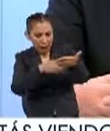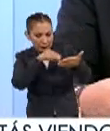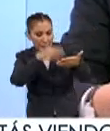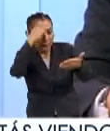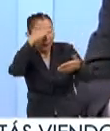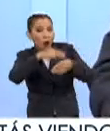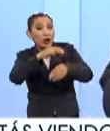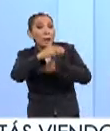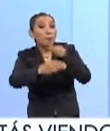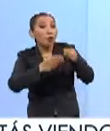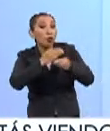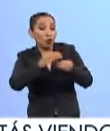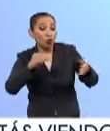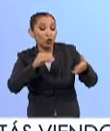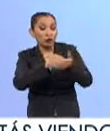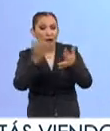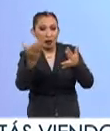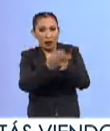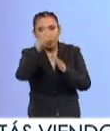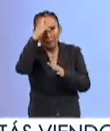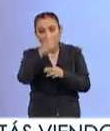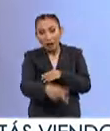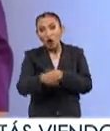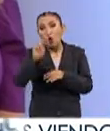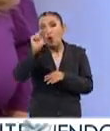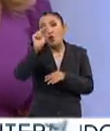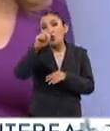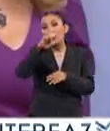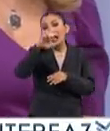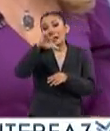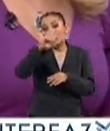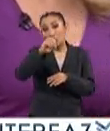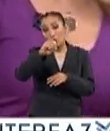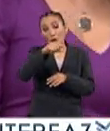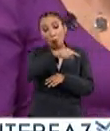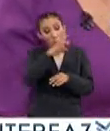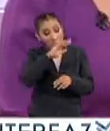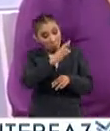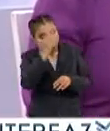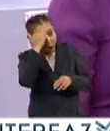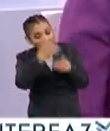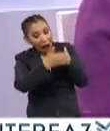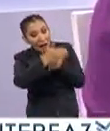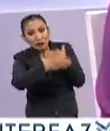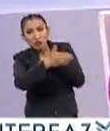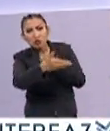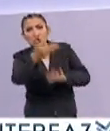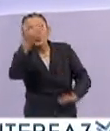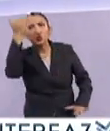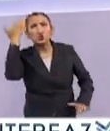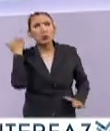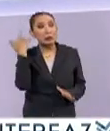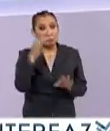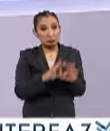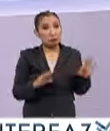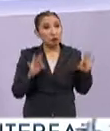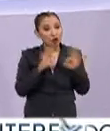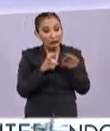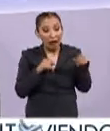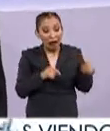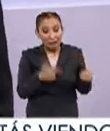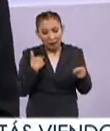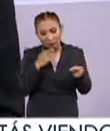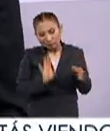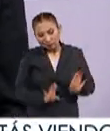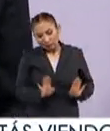Memoria del Mundo en la sección México de la UNESCO, que reconoce a archivos que son importantes, que tienen